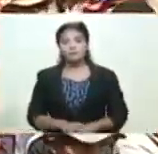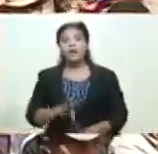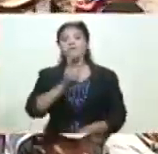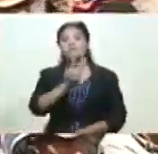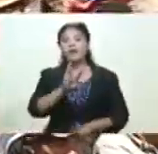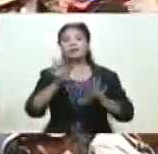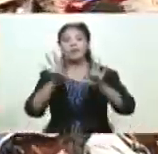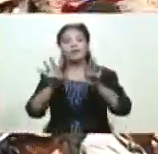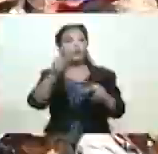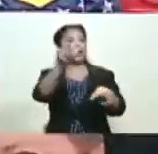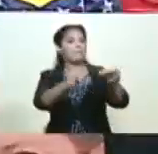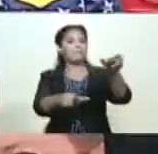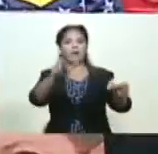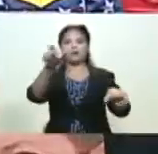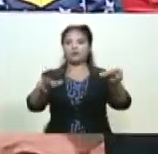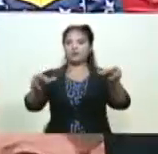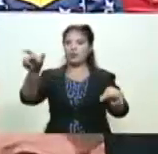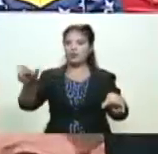29 compatriotas